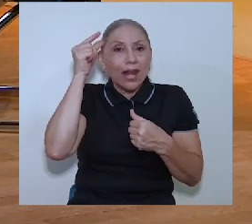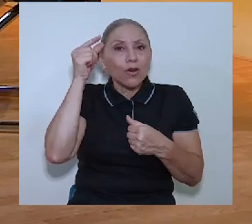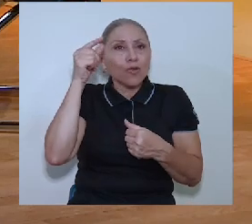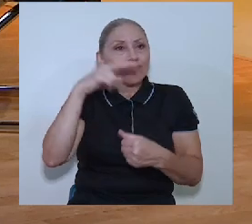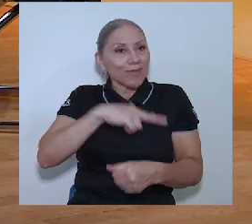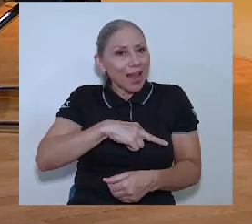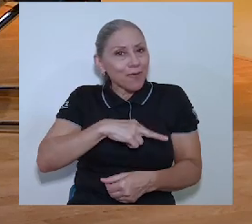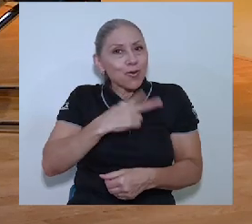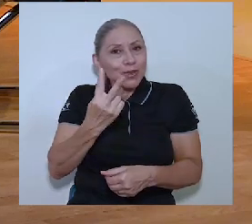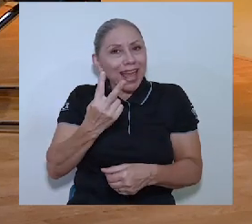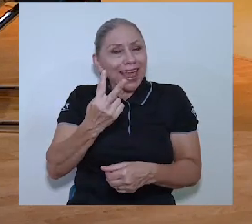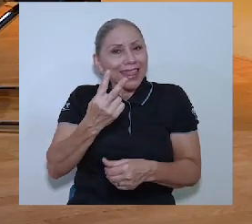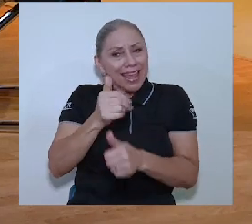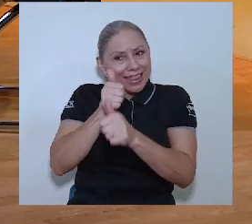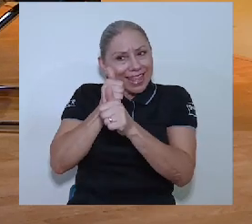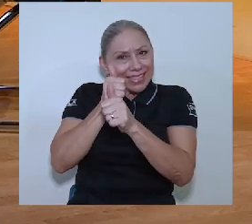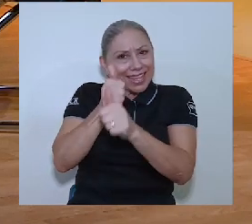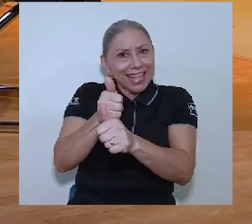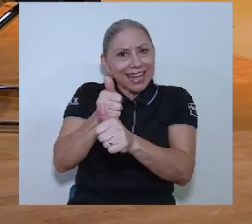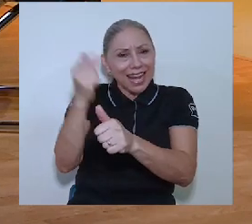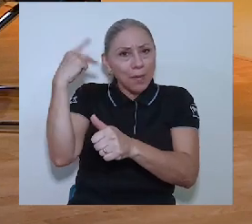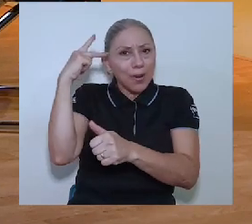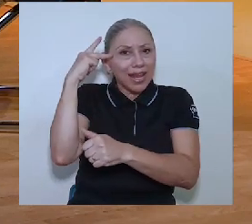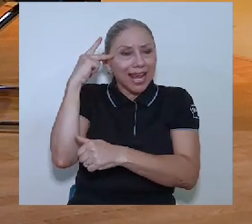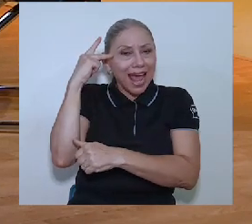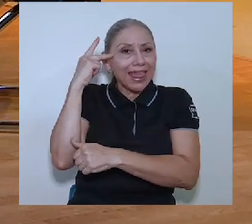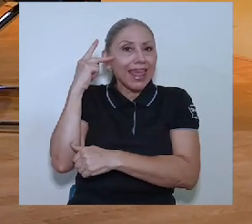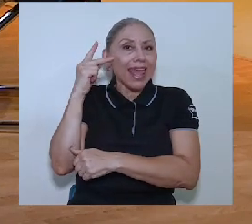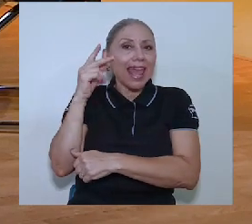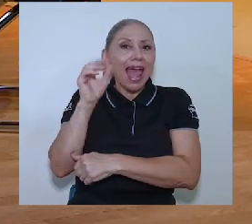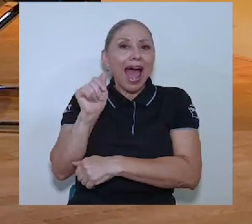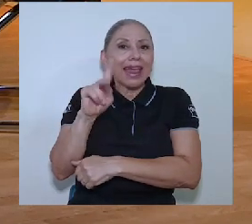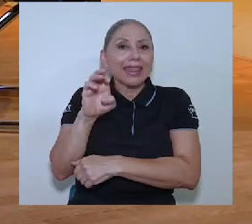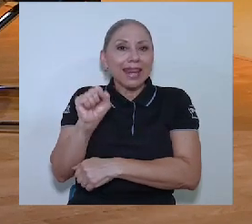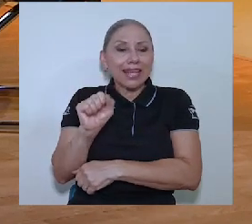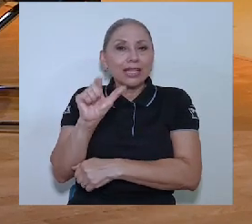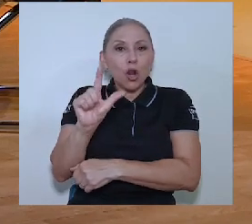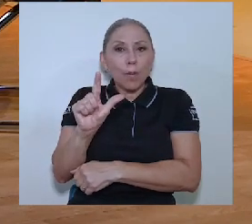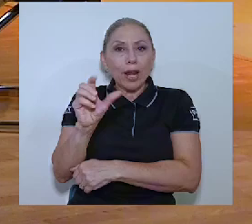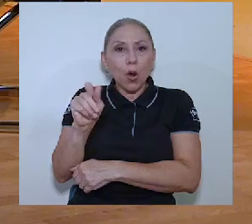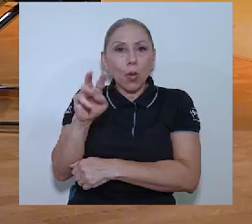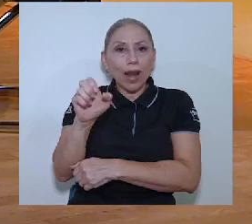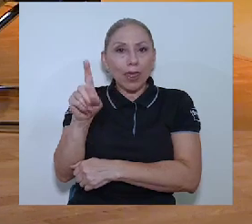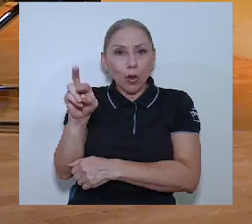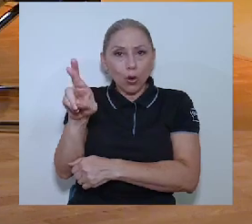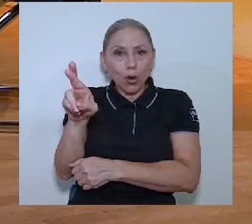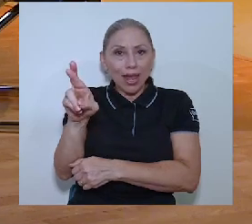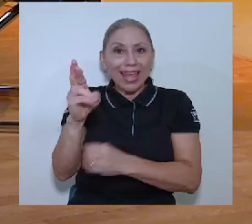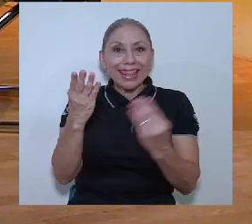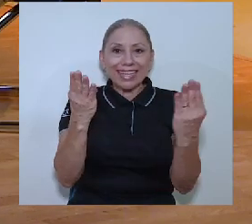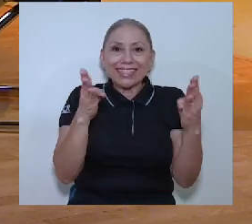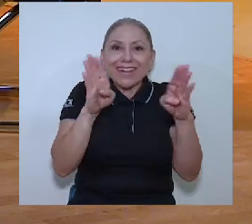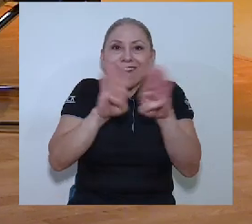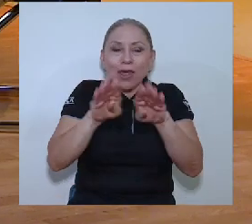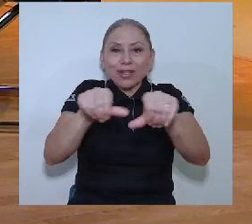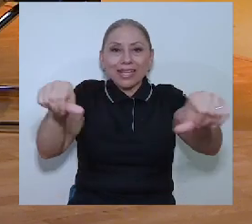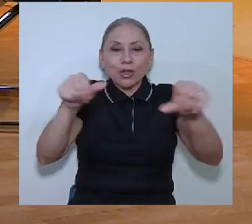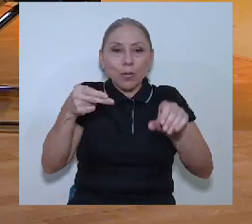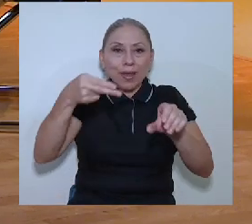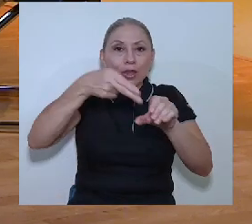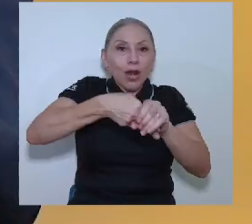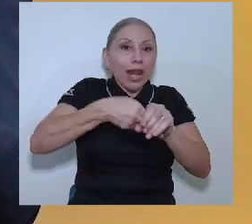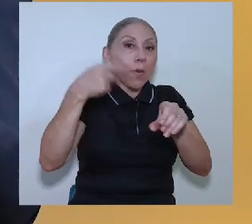la voluntad de seguir la política de Andrés Manuel López Obrador, de mantener cerrado el sector petrolero a